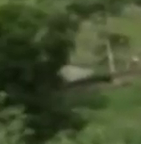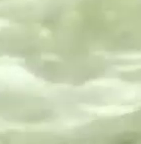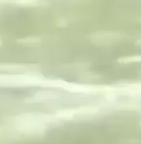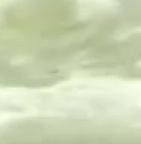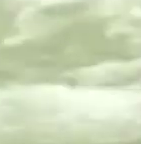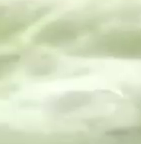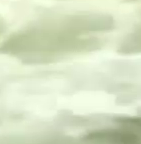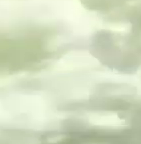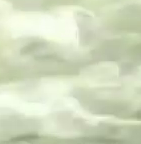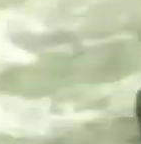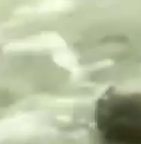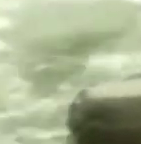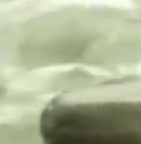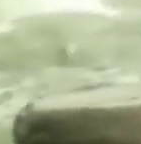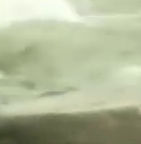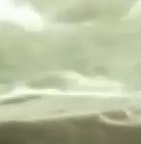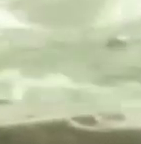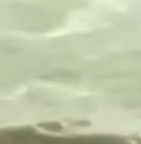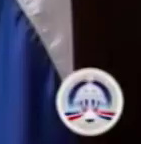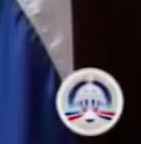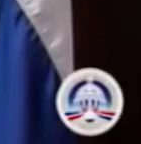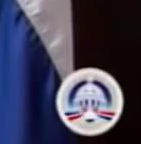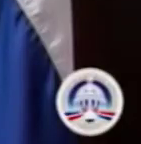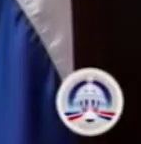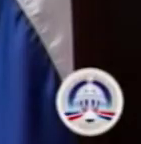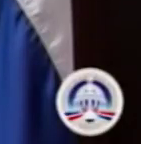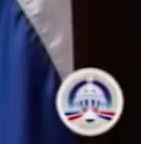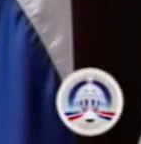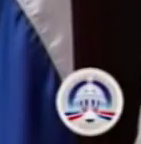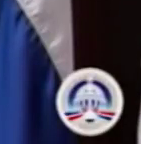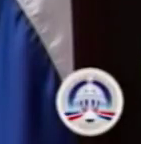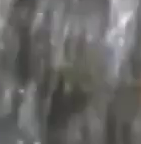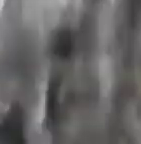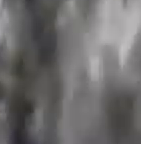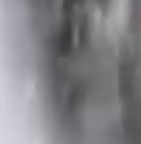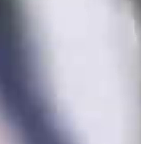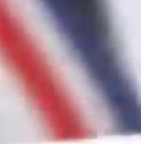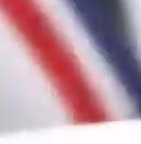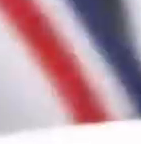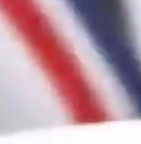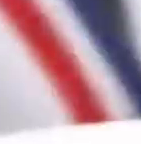queremos tener en el futuro agua para nuestro consumo y para nuestro desarrollo.